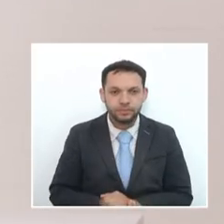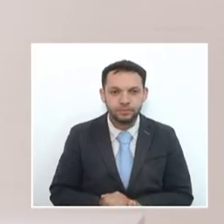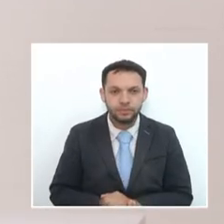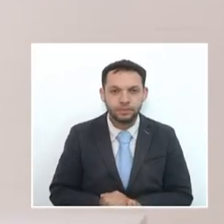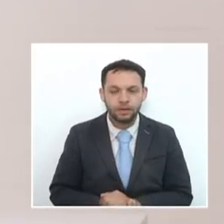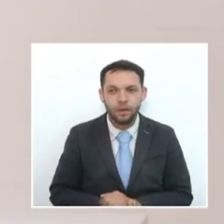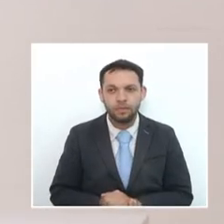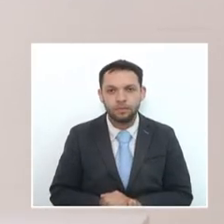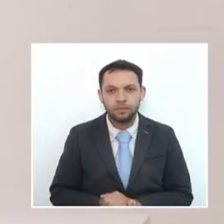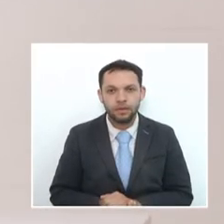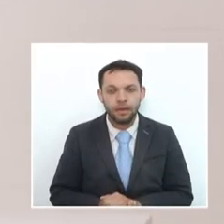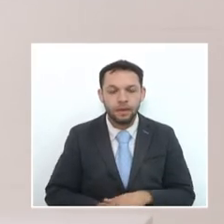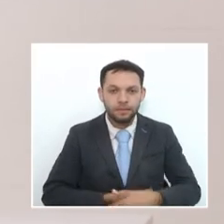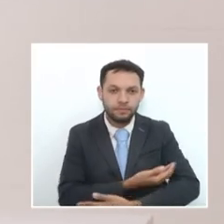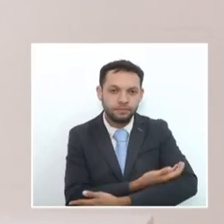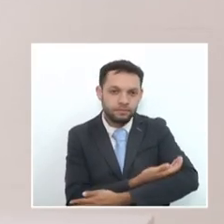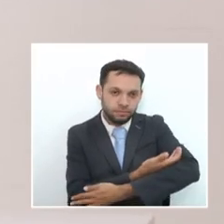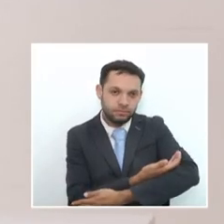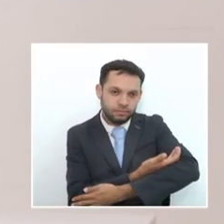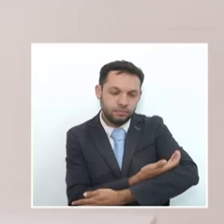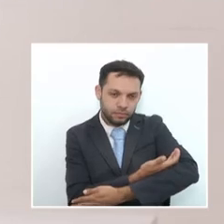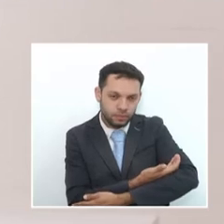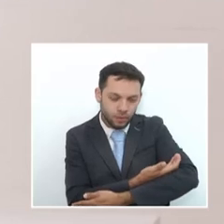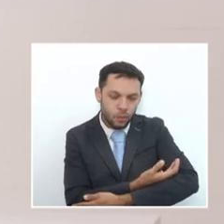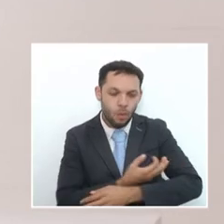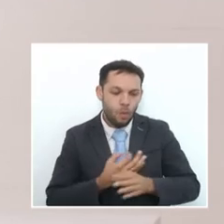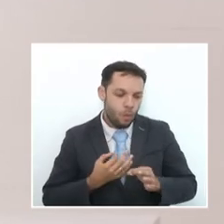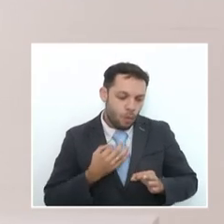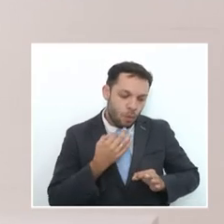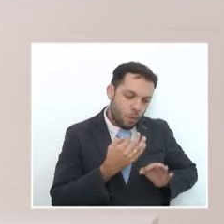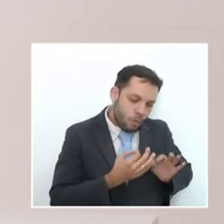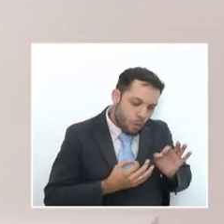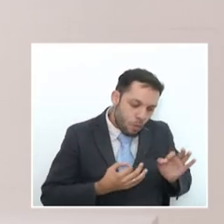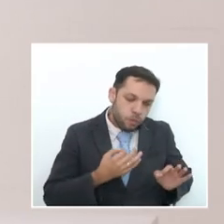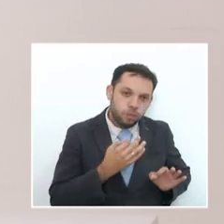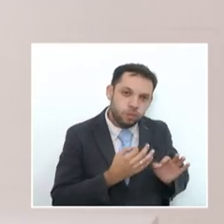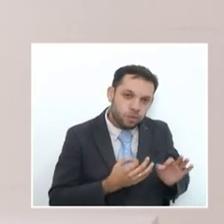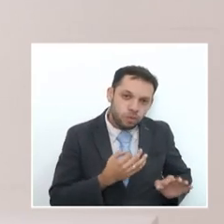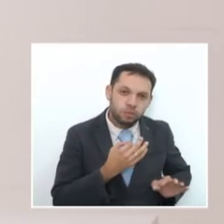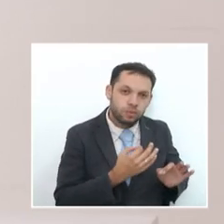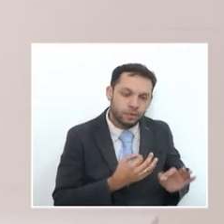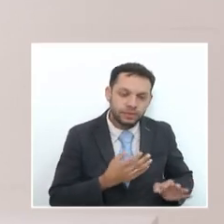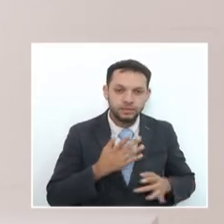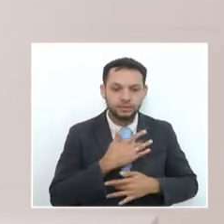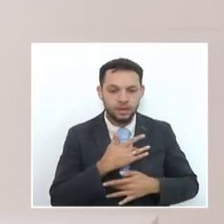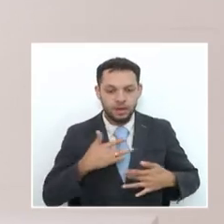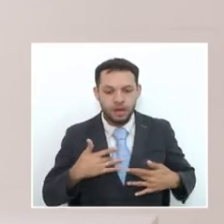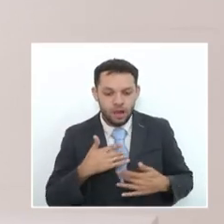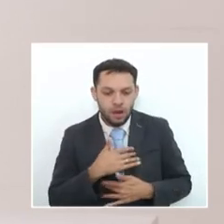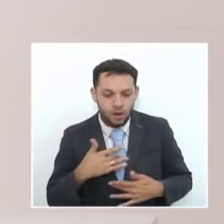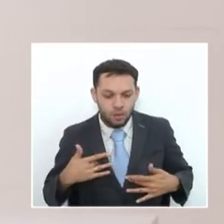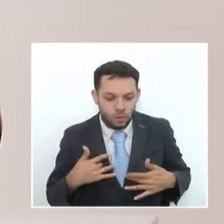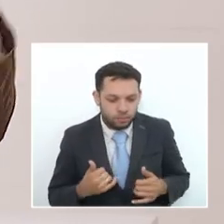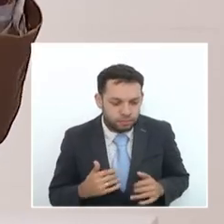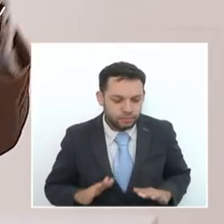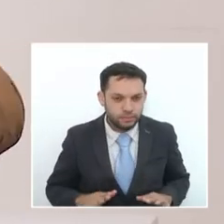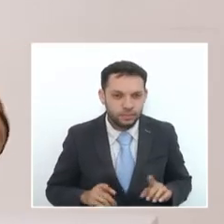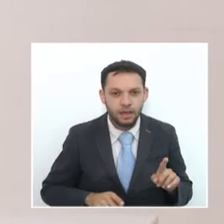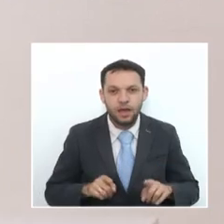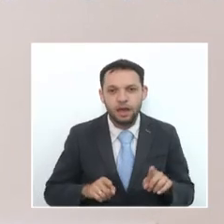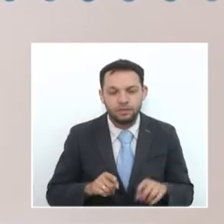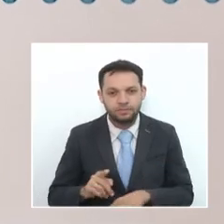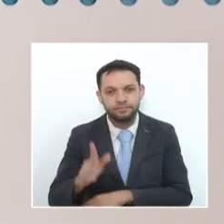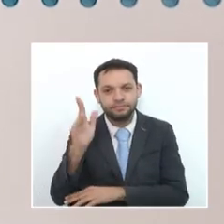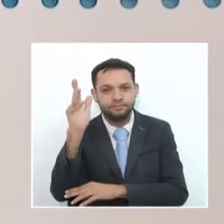entre más temprano nosotros nos empecemos a cuidar, la salud va a ser mejor. A mí me da mucha tristeza porque a veces yo voy a dar